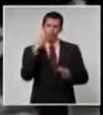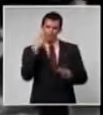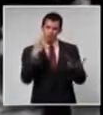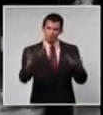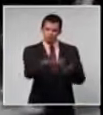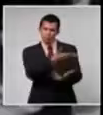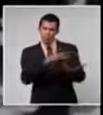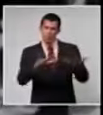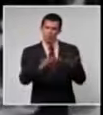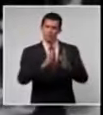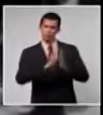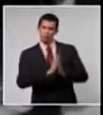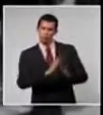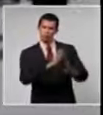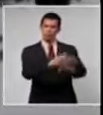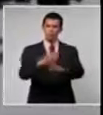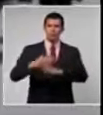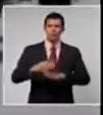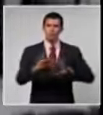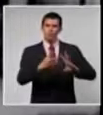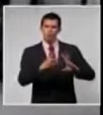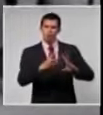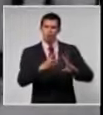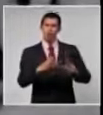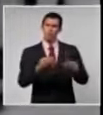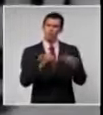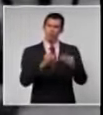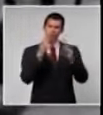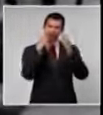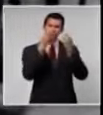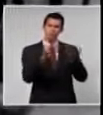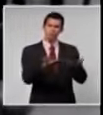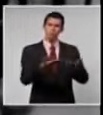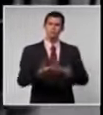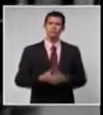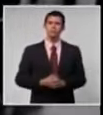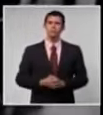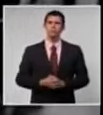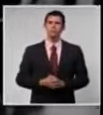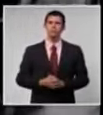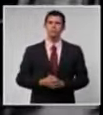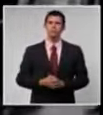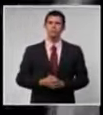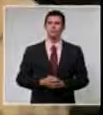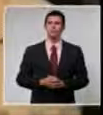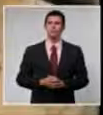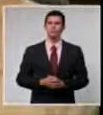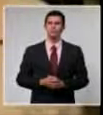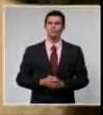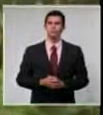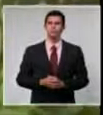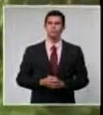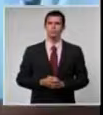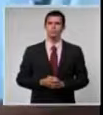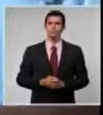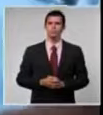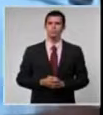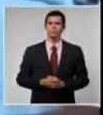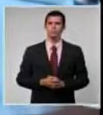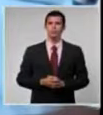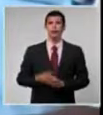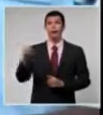La figura de Rastafari, verdadero nombre de quien al ser coronado emperador lo hizo con el de Haile Selassie, inspiró todo un